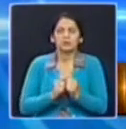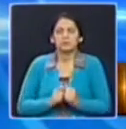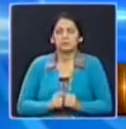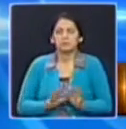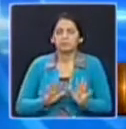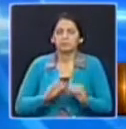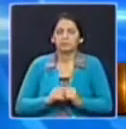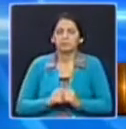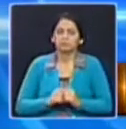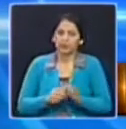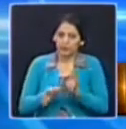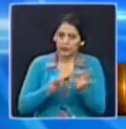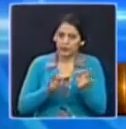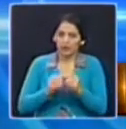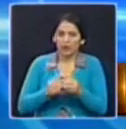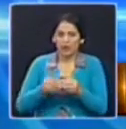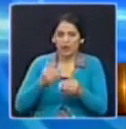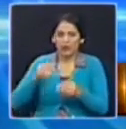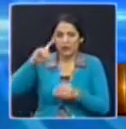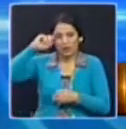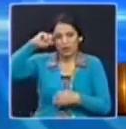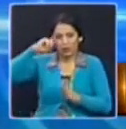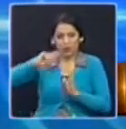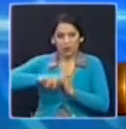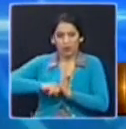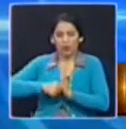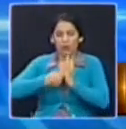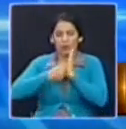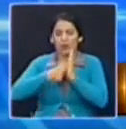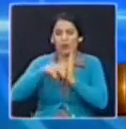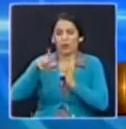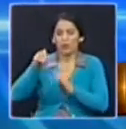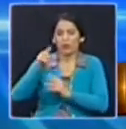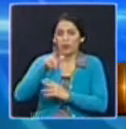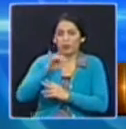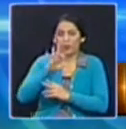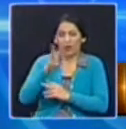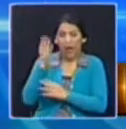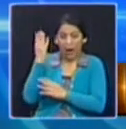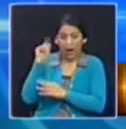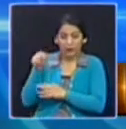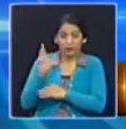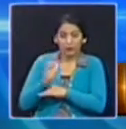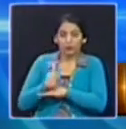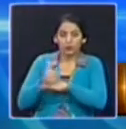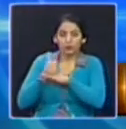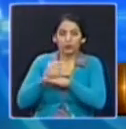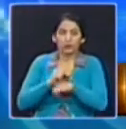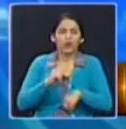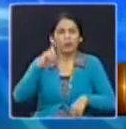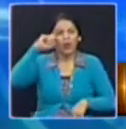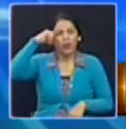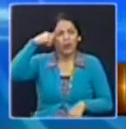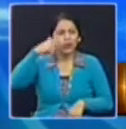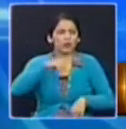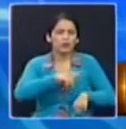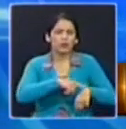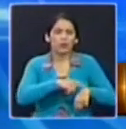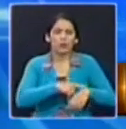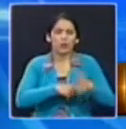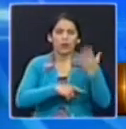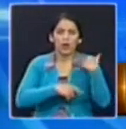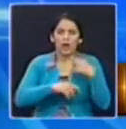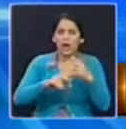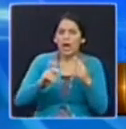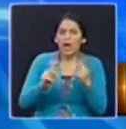ocasiones, por ejemplo, cuando se trató del contralor Carlos Poli, digamos que no se tomaron tanto tiempo. Yo puedo darle la lectura de que fue un